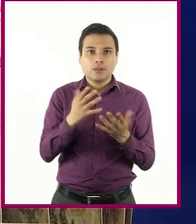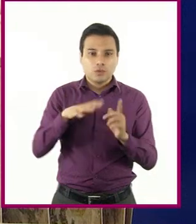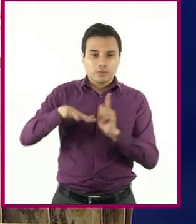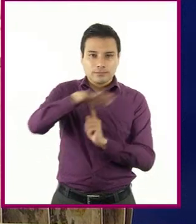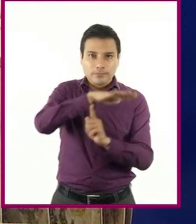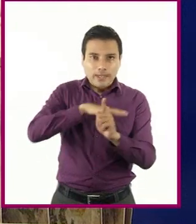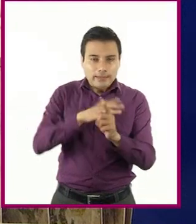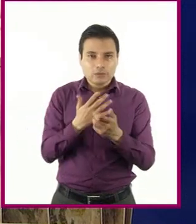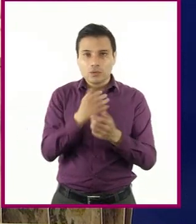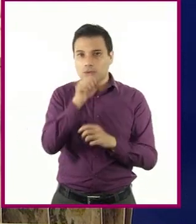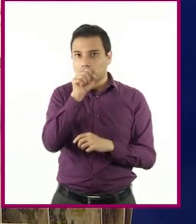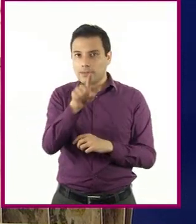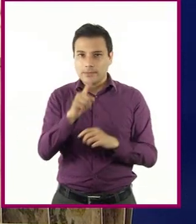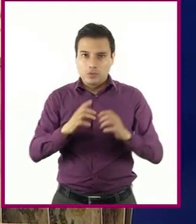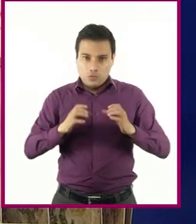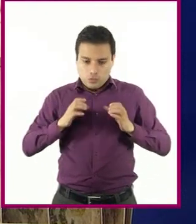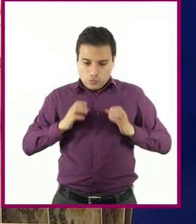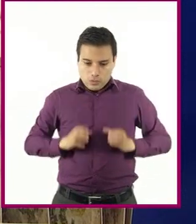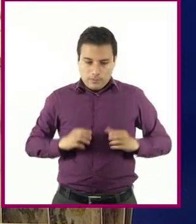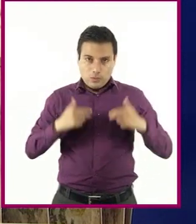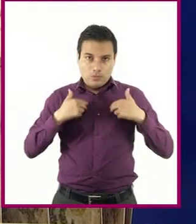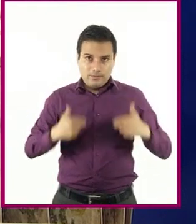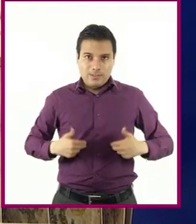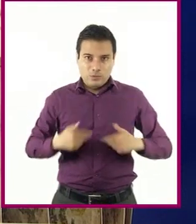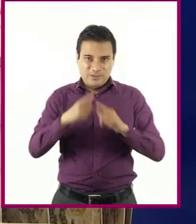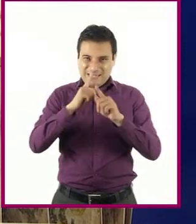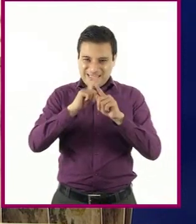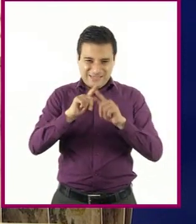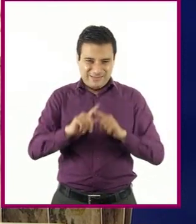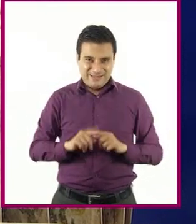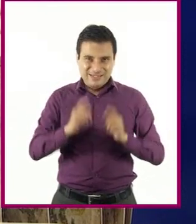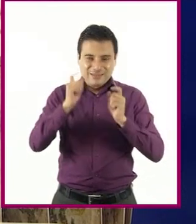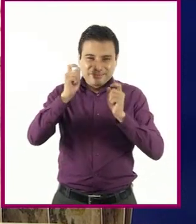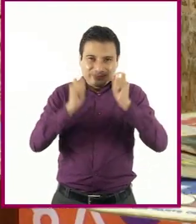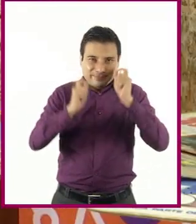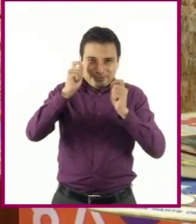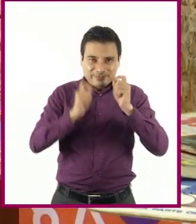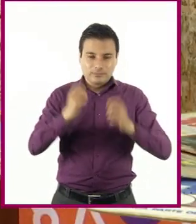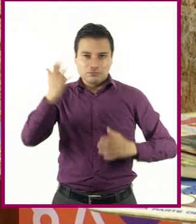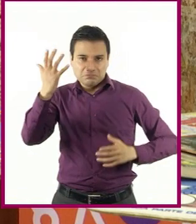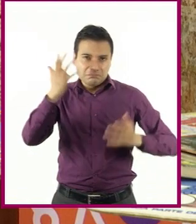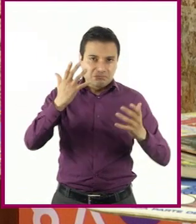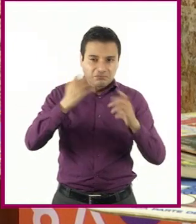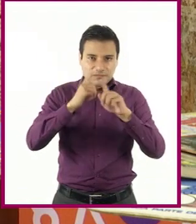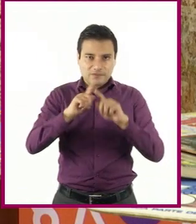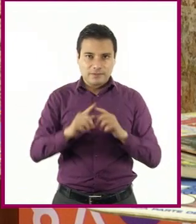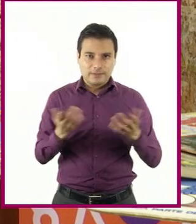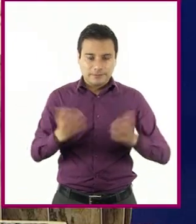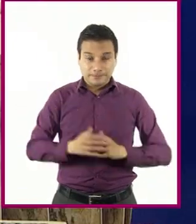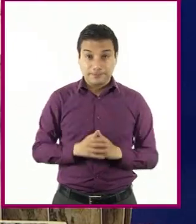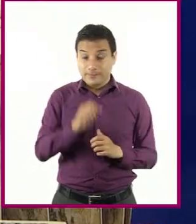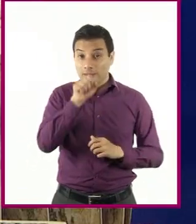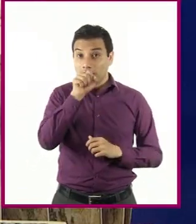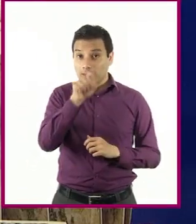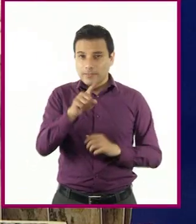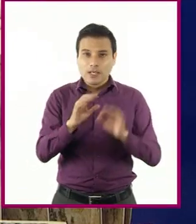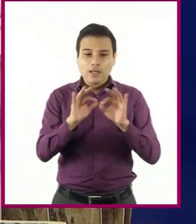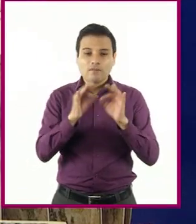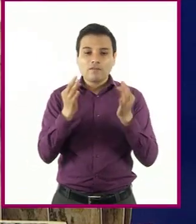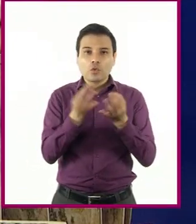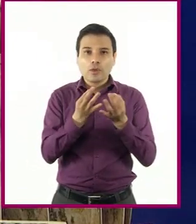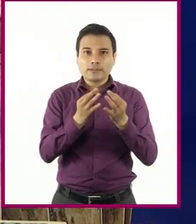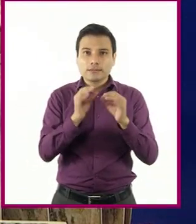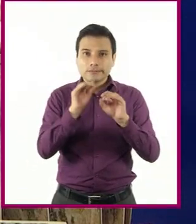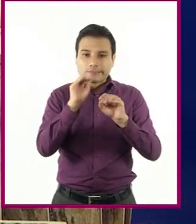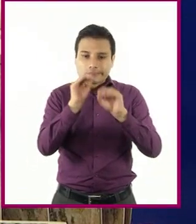espacio, así como la figura humana con todas las posibles formas de su expresión corporal, y figuras que puedan indicarnos